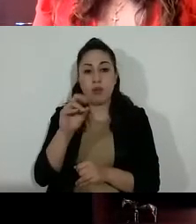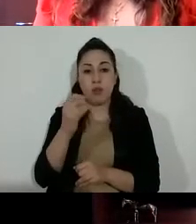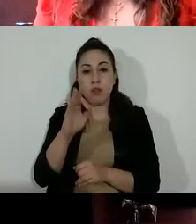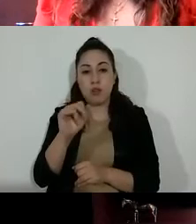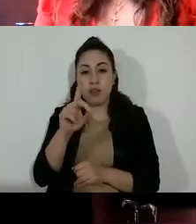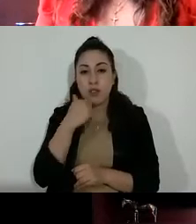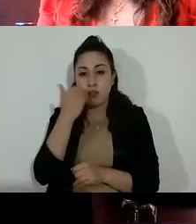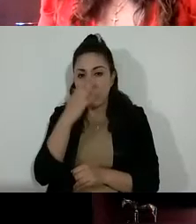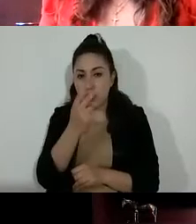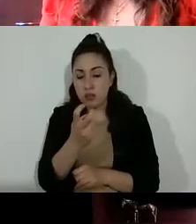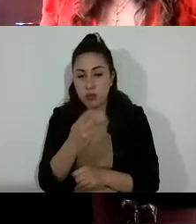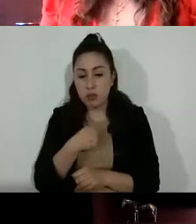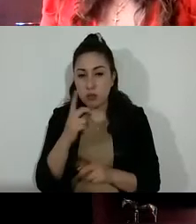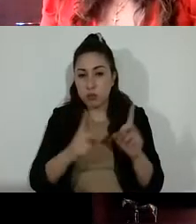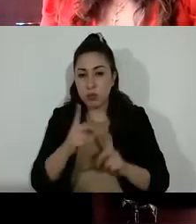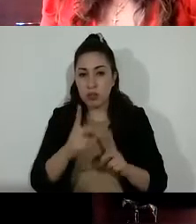así?